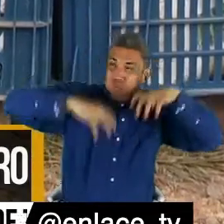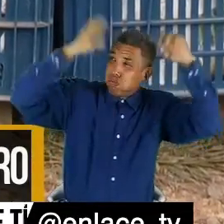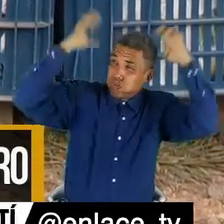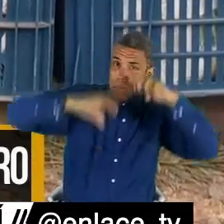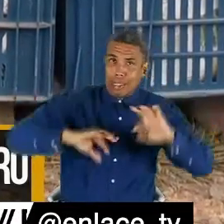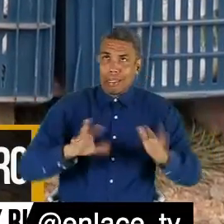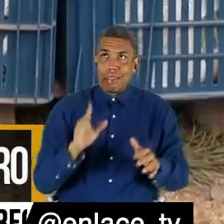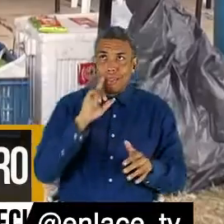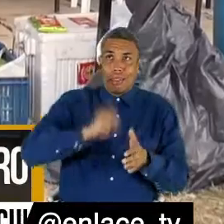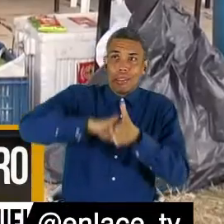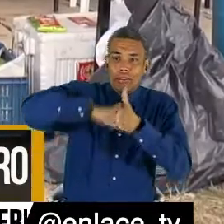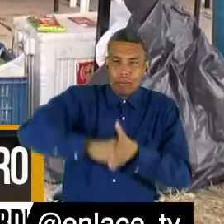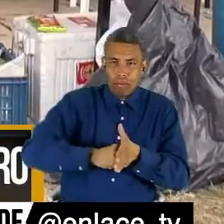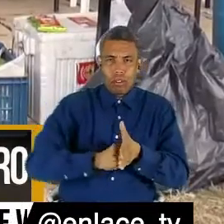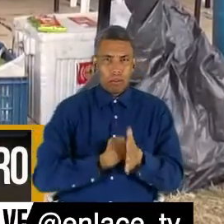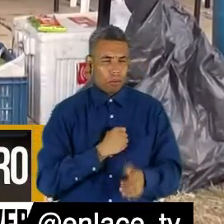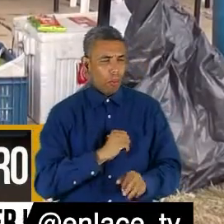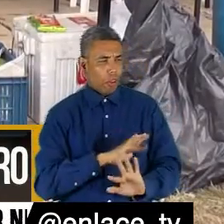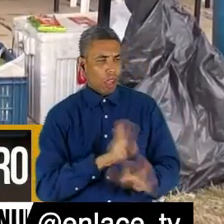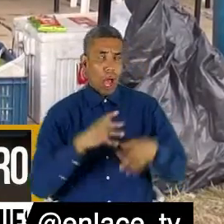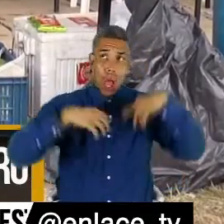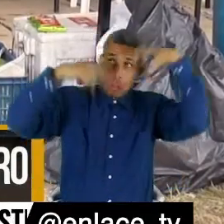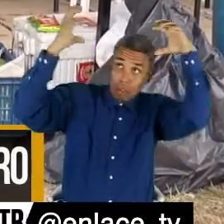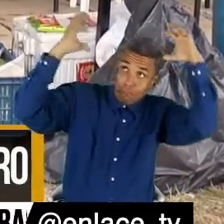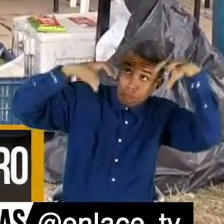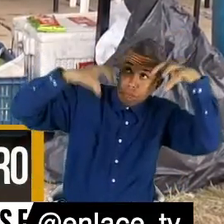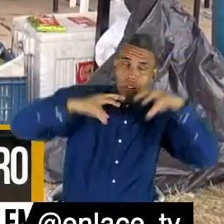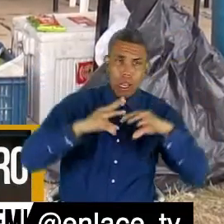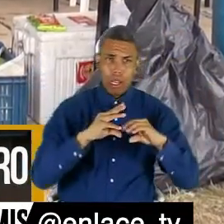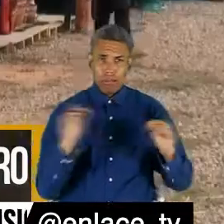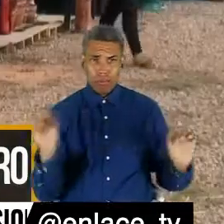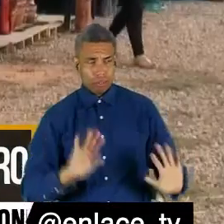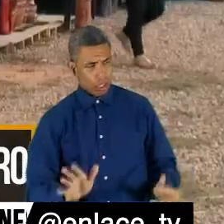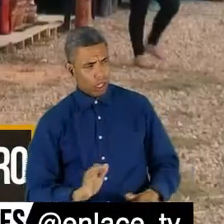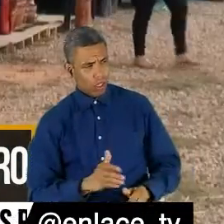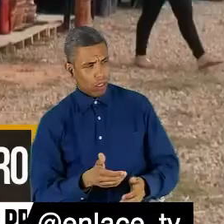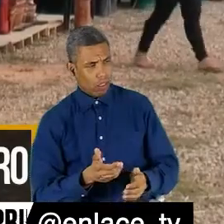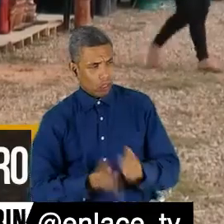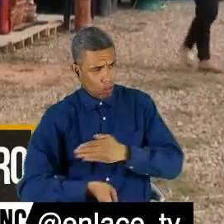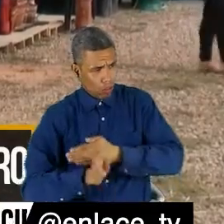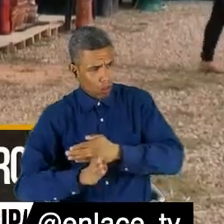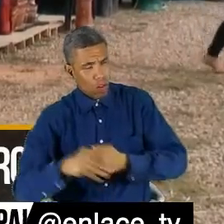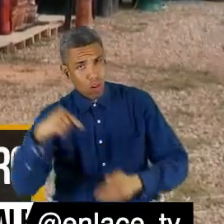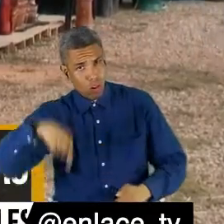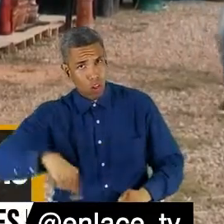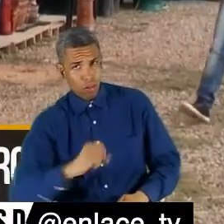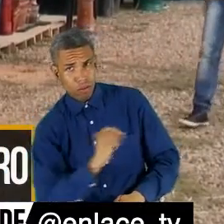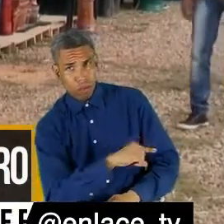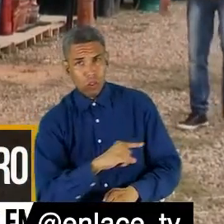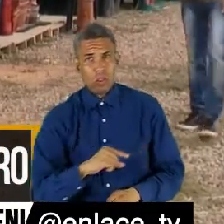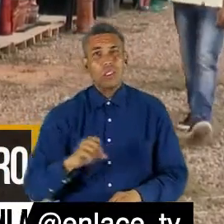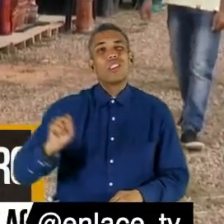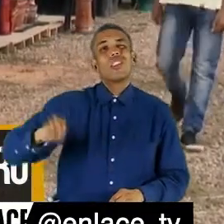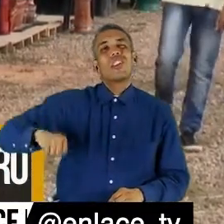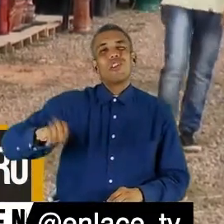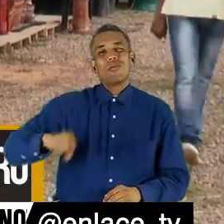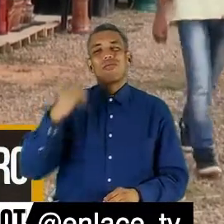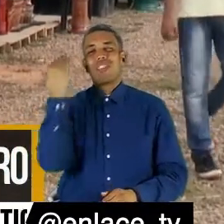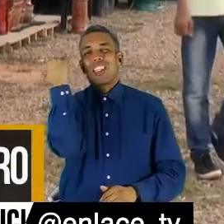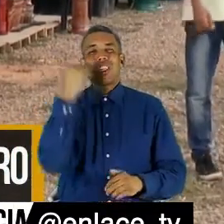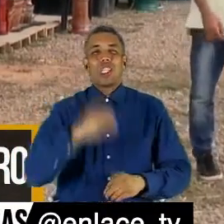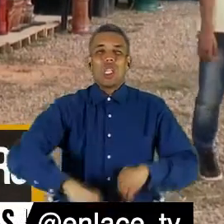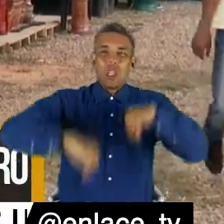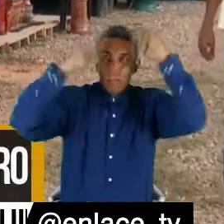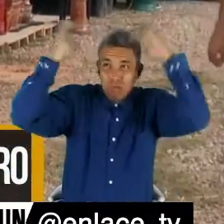ya integrantes de FEDAGRO y todo el comité organizador traer una nueva tarima? Correcto, pues debido debido a la fuerte tormenta que nos causó el día de ayer